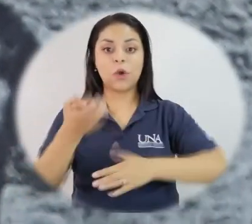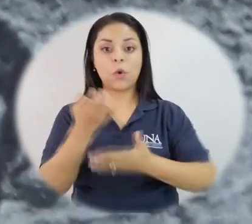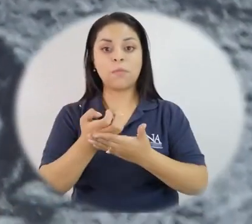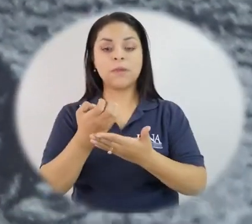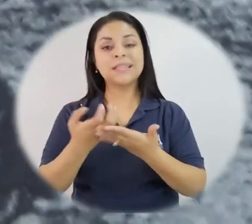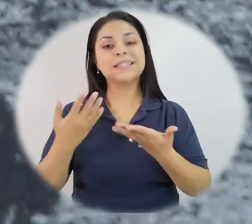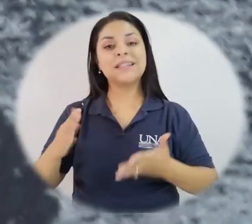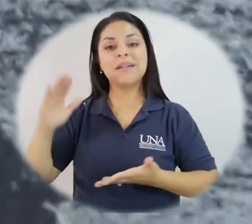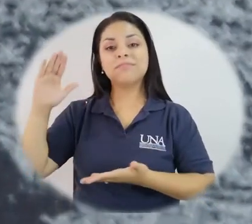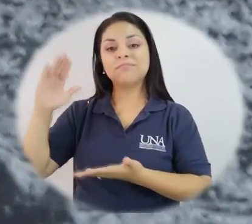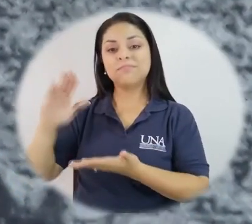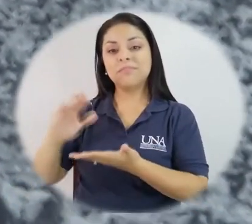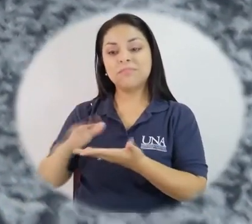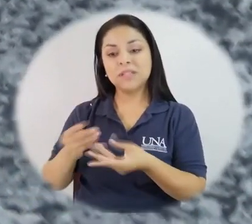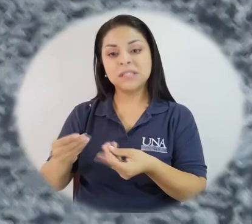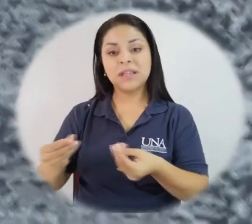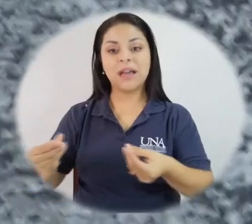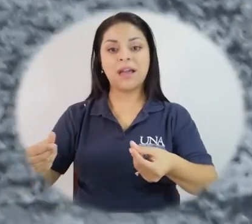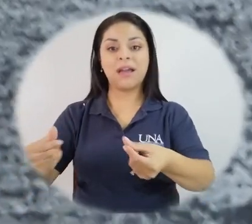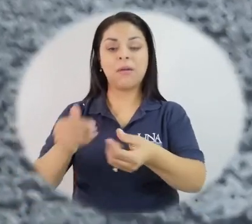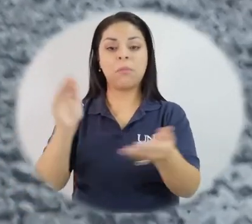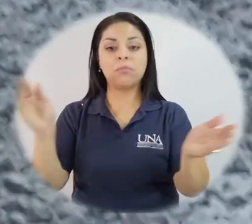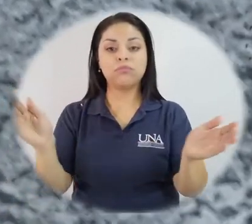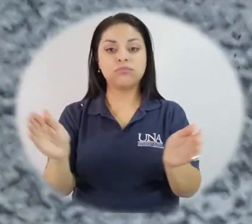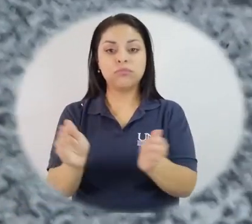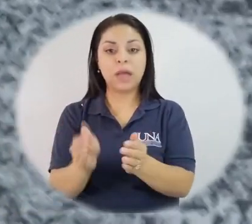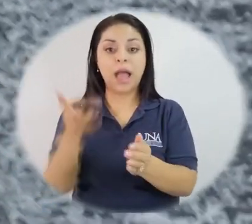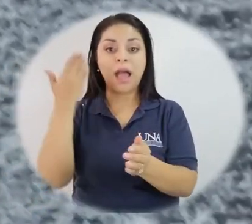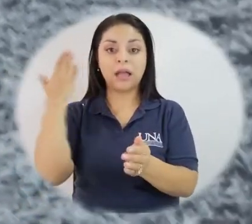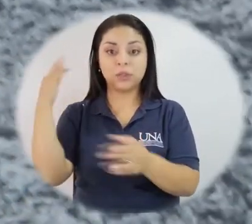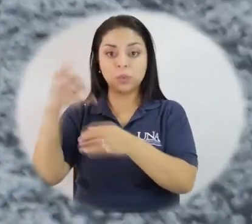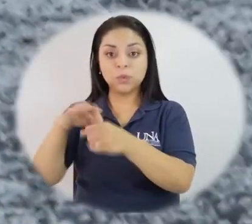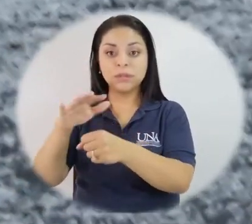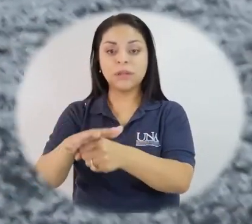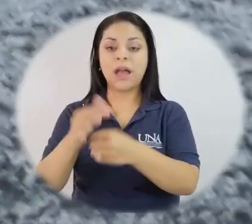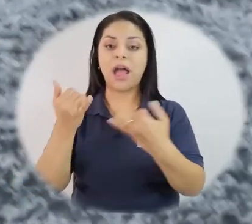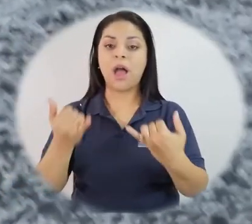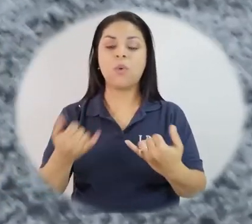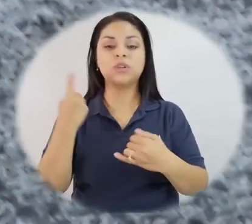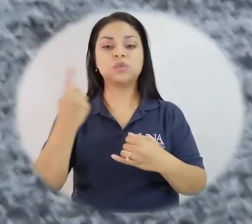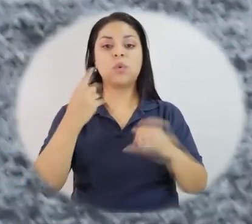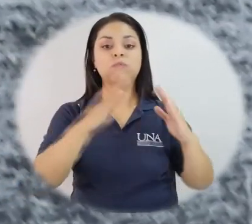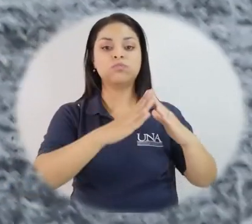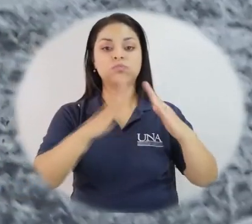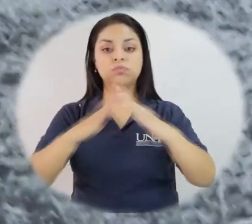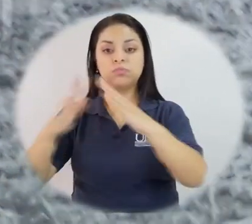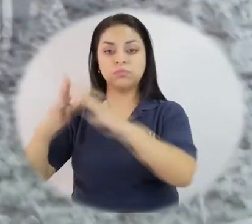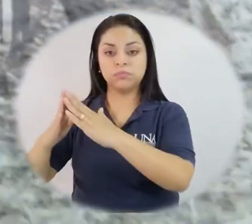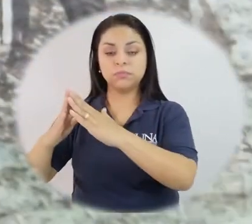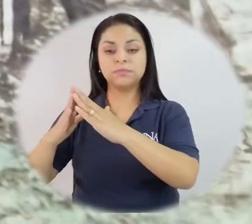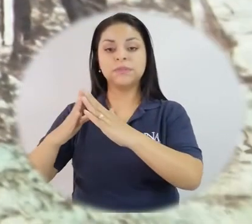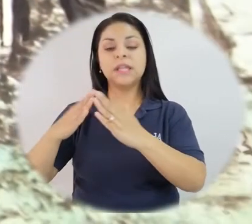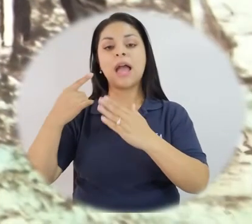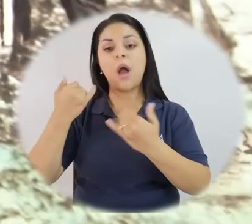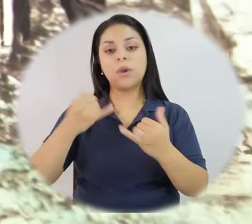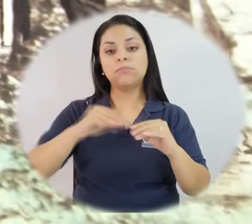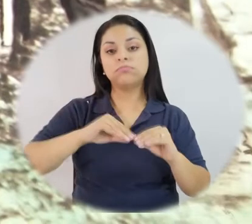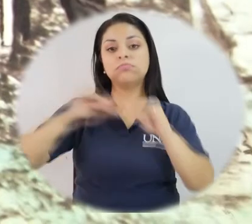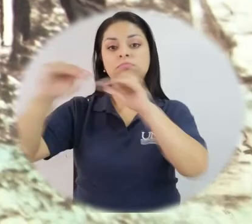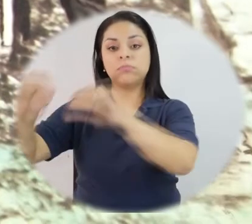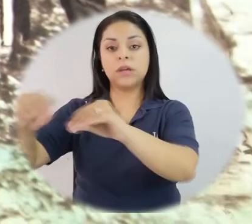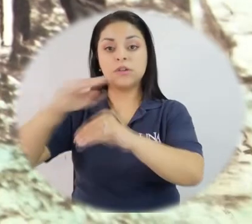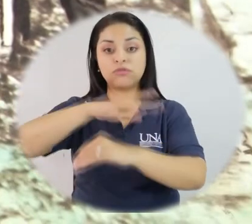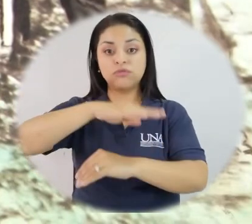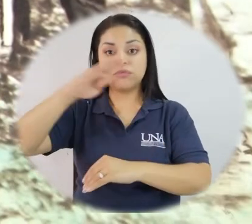económicas han disminuido la tierra dedicada a este cultivo, que ahora se concentra en regiones rurales al sur y al oeste del